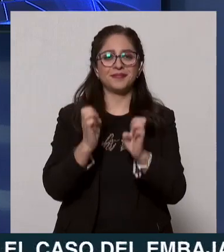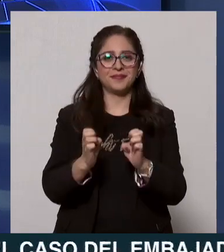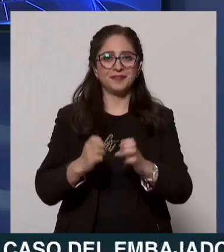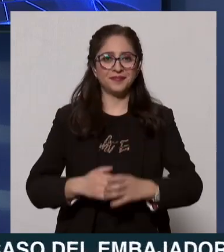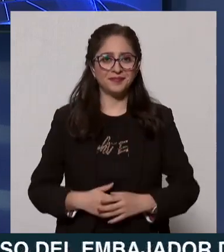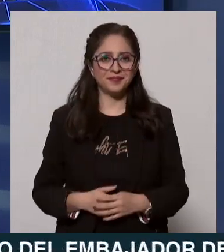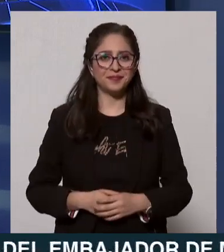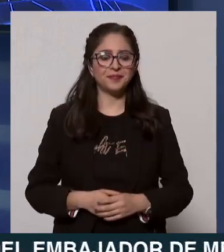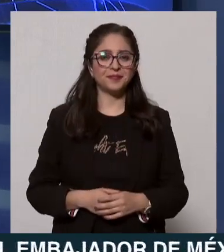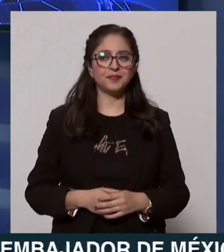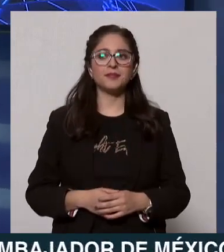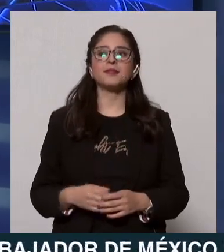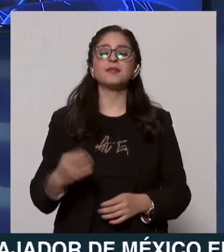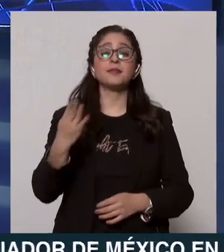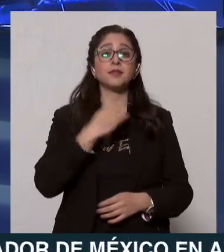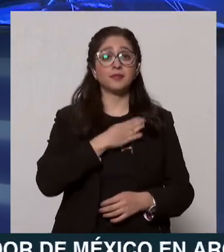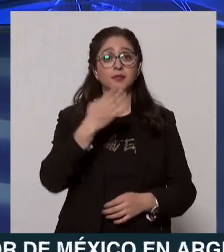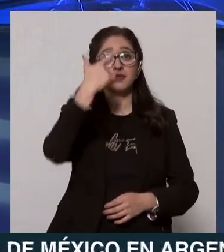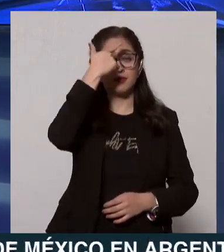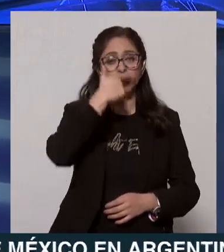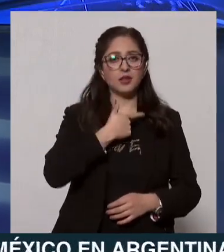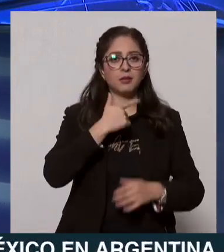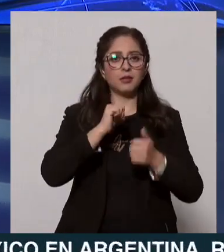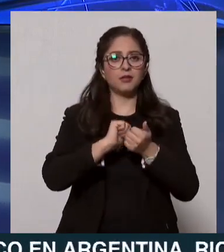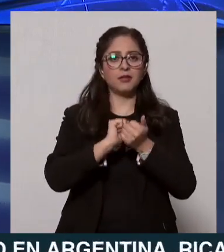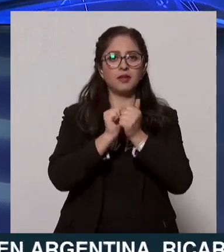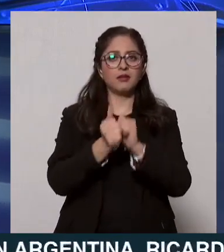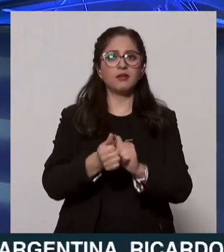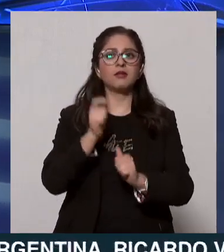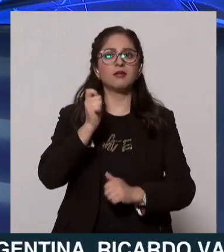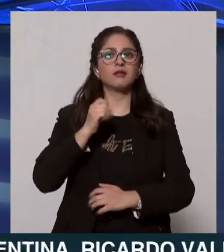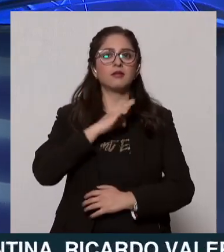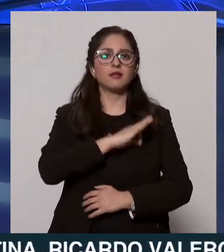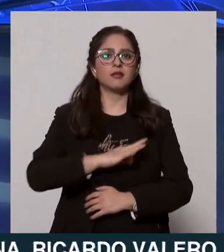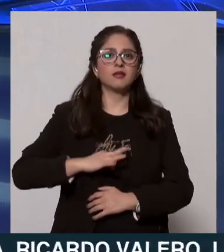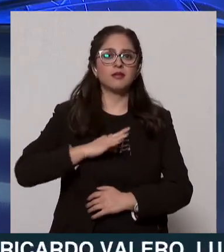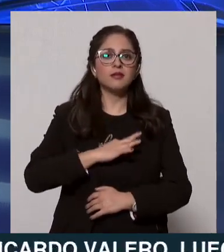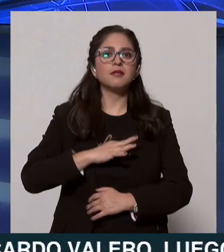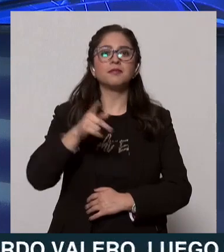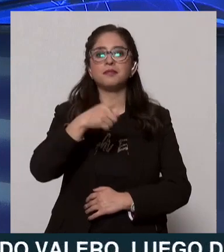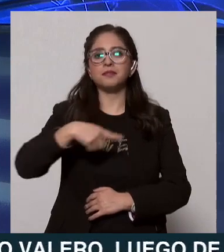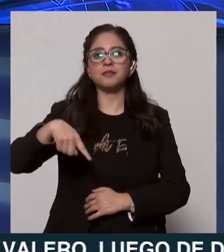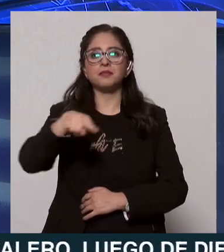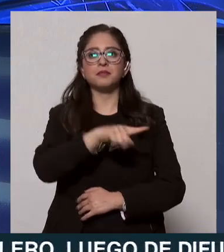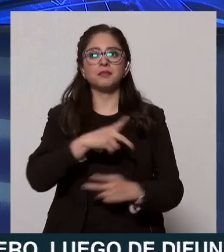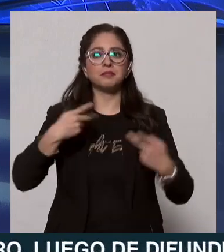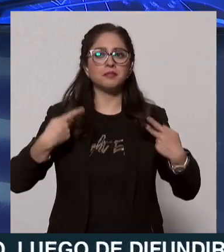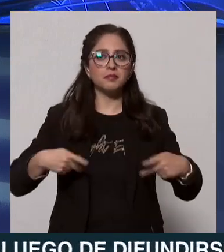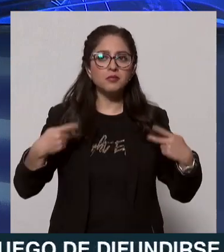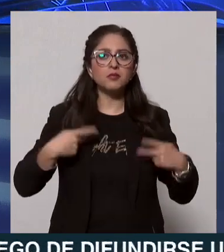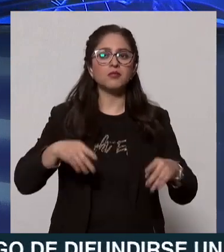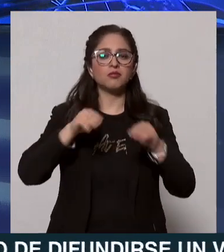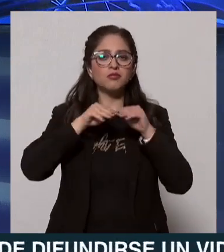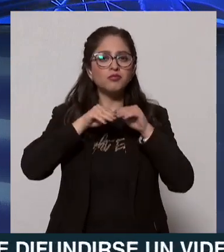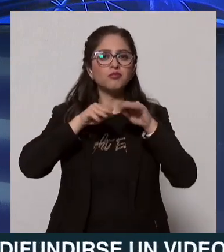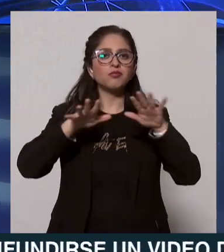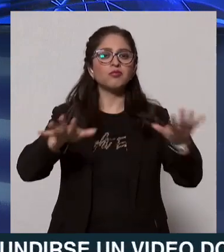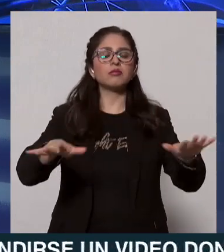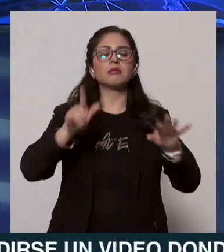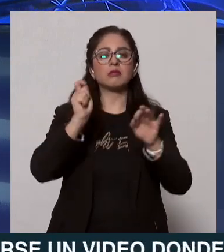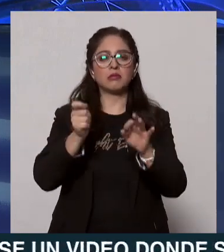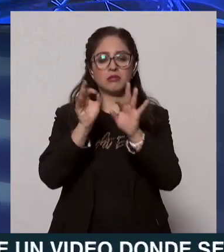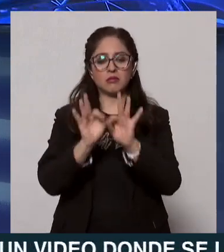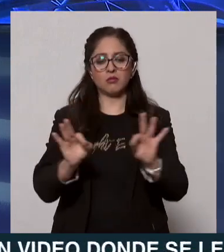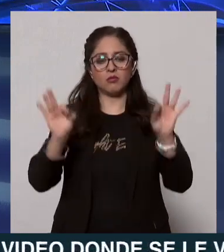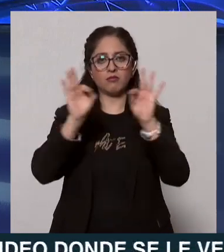Muy buenas noches, muy contenta, felicitándolos por ese gran auditorio y por darnos a conocer lo más importante